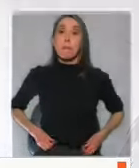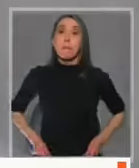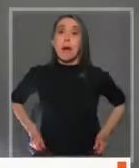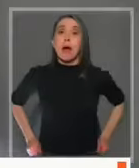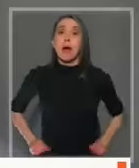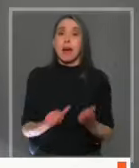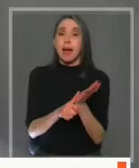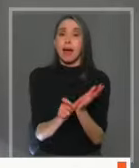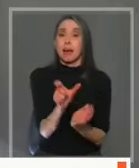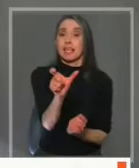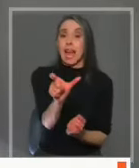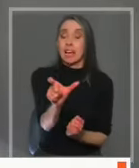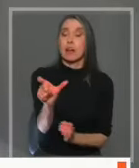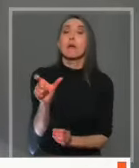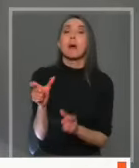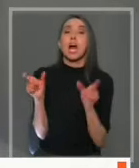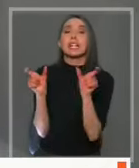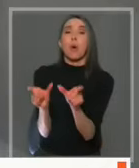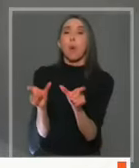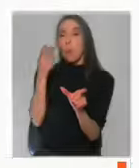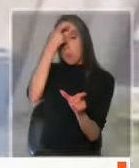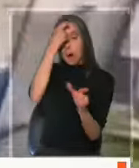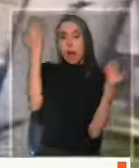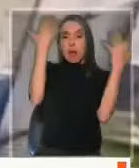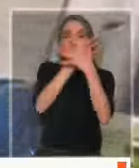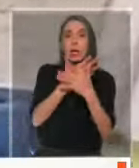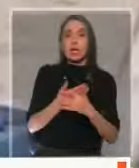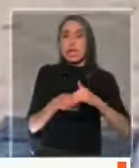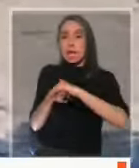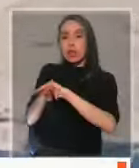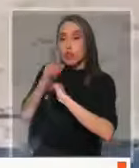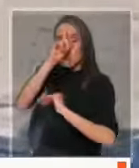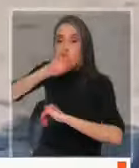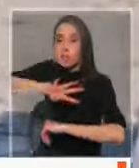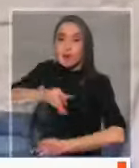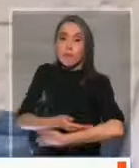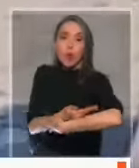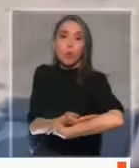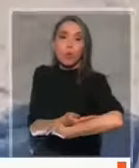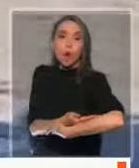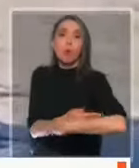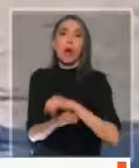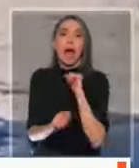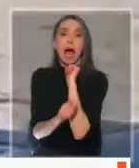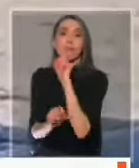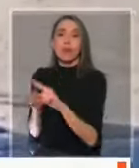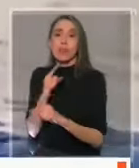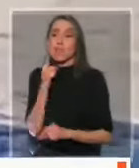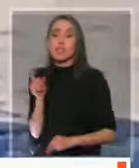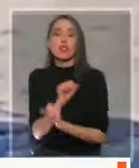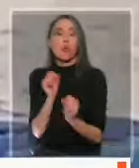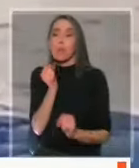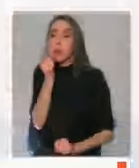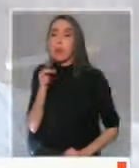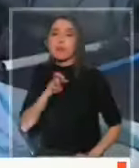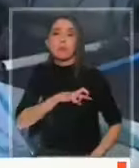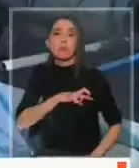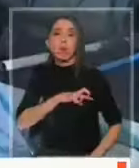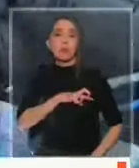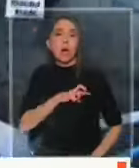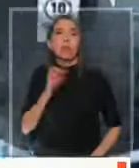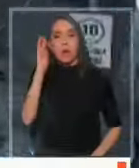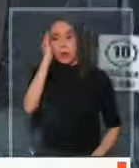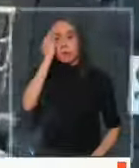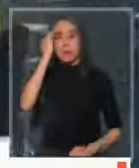burlar la seguridad de un hospital y sustraer a la recién nacida. Aunque la defensa argumentó la inimputabilidad de la mujer por un